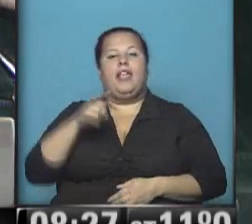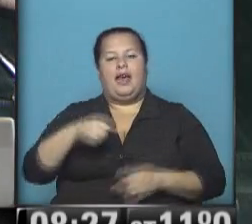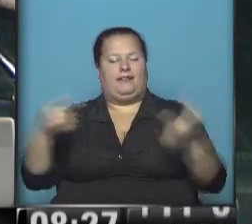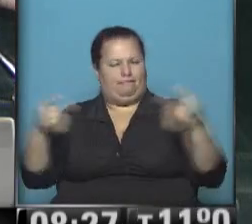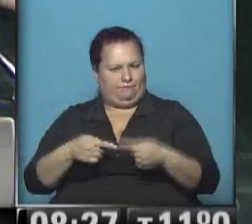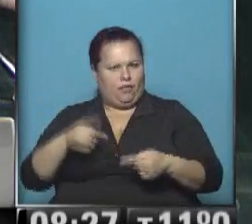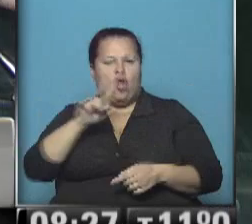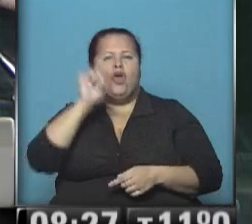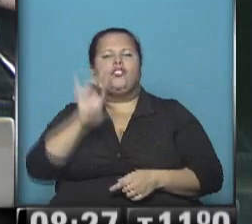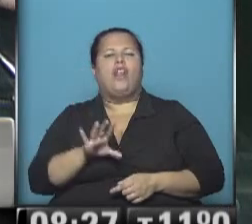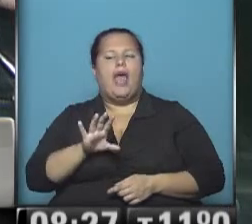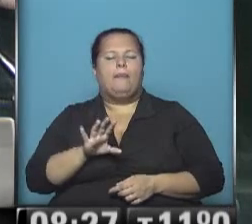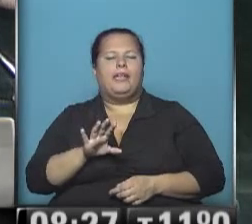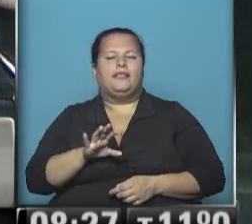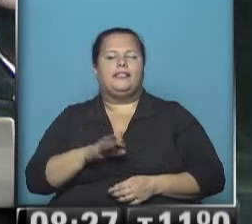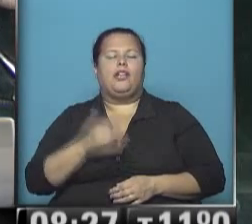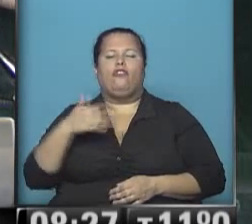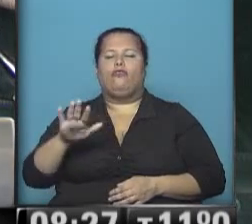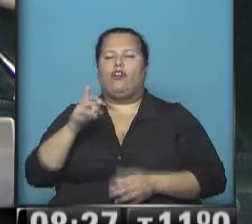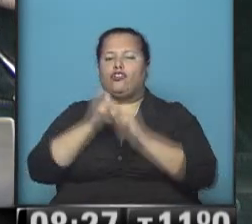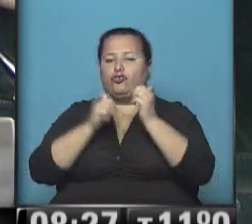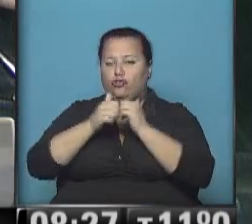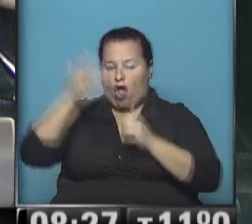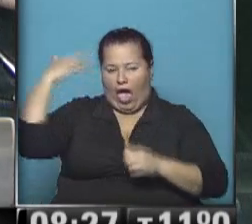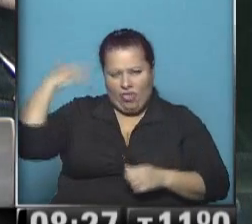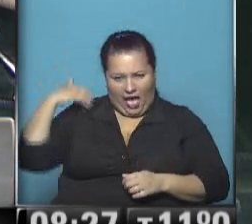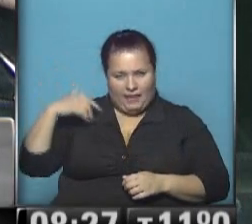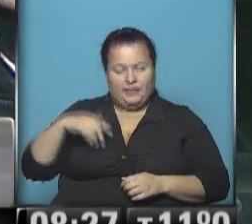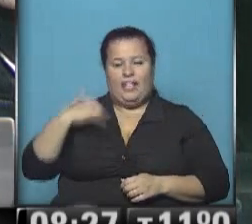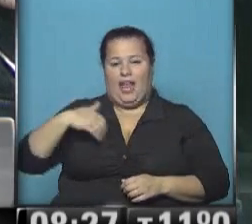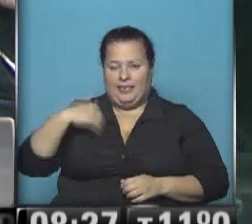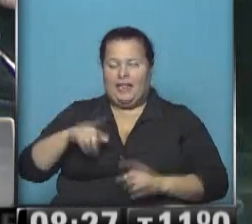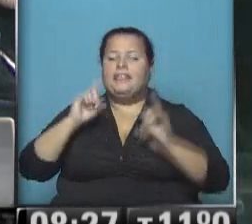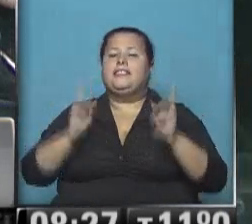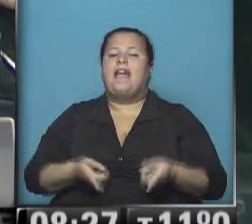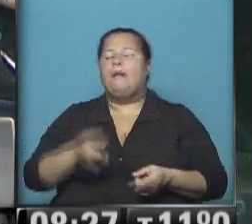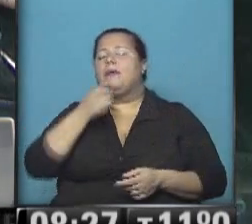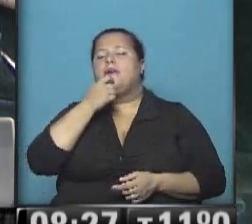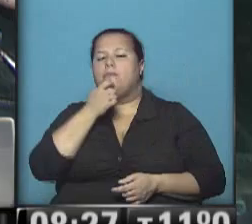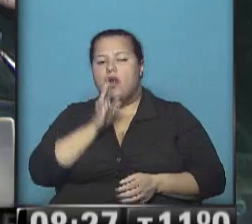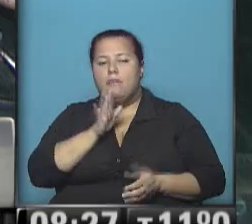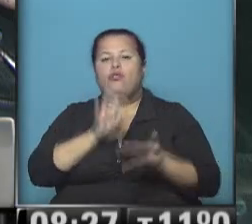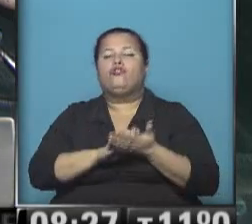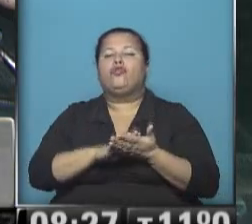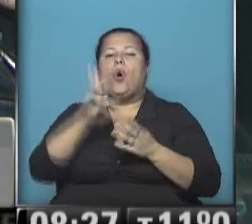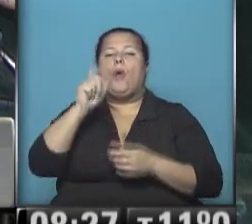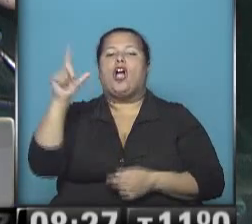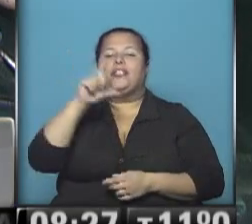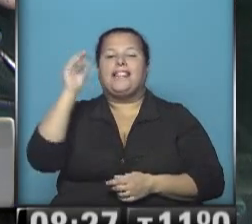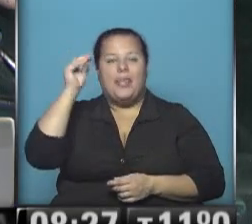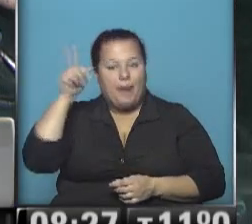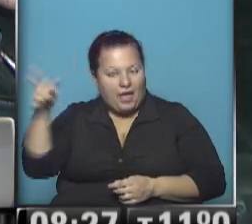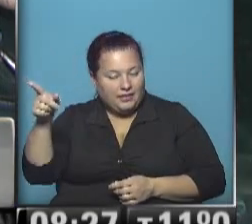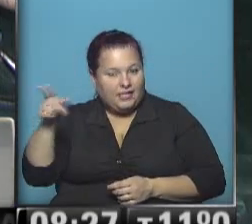no sólo con lo que ha sido la historia en otras épocas de las de la argentina acción también por ejemplo con lo que está ocurriendo con el banco central de brasil